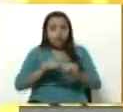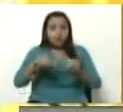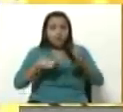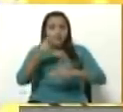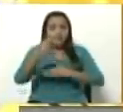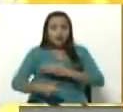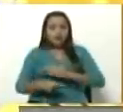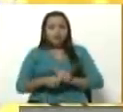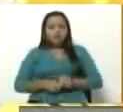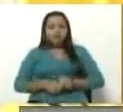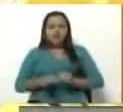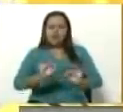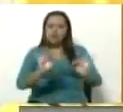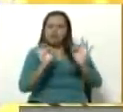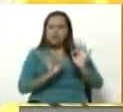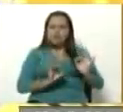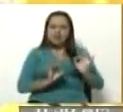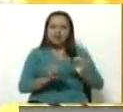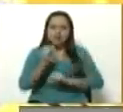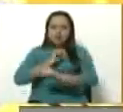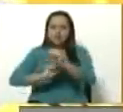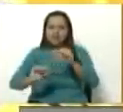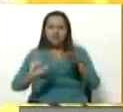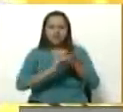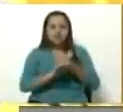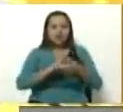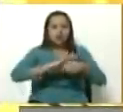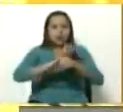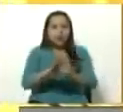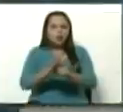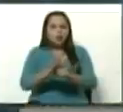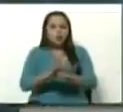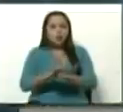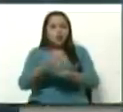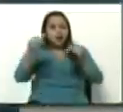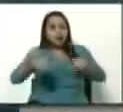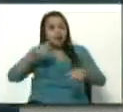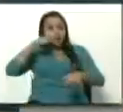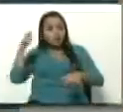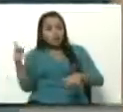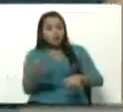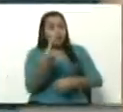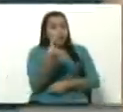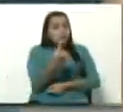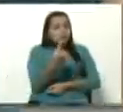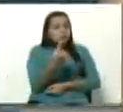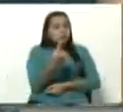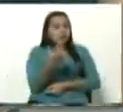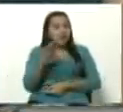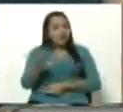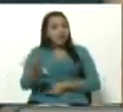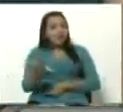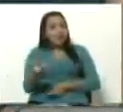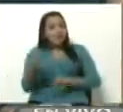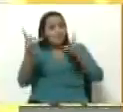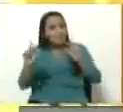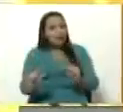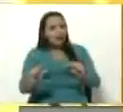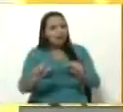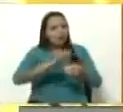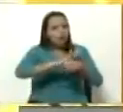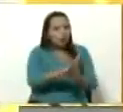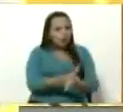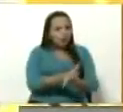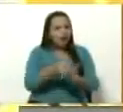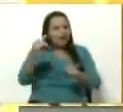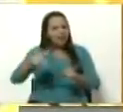programas y especialmente en el combate contra el COVID, porque Guárico es uno de los estados con menos casos de COVID. Guárico es